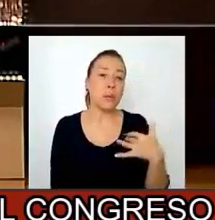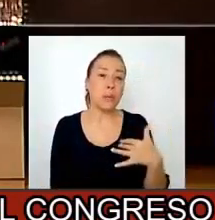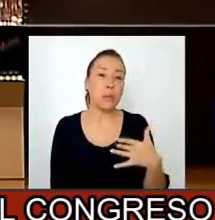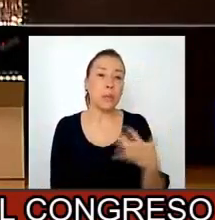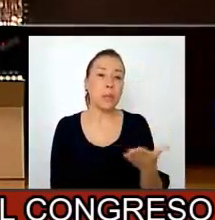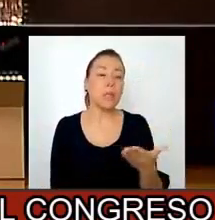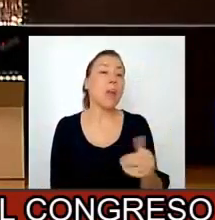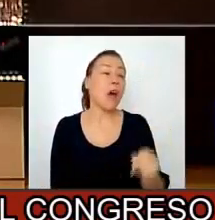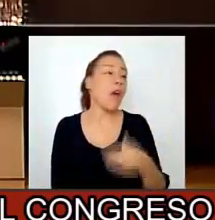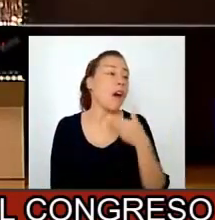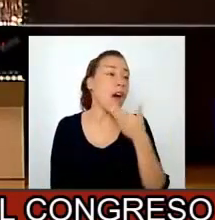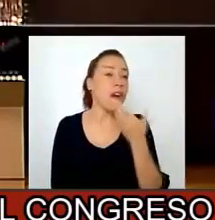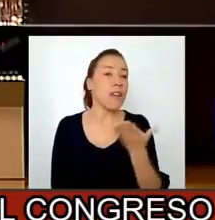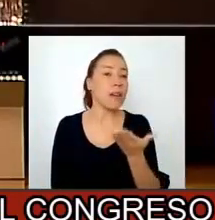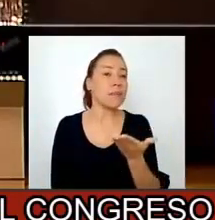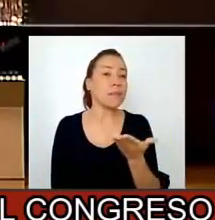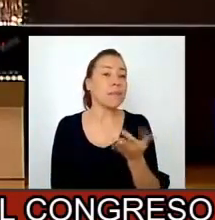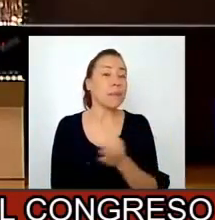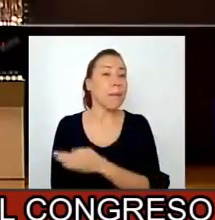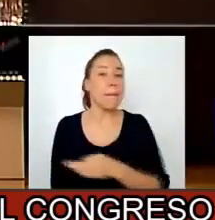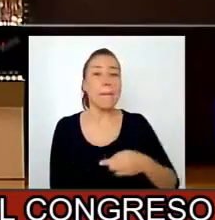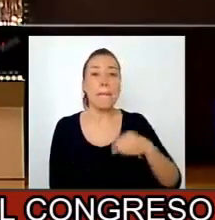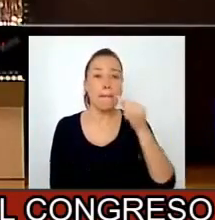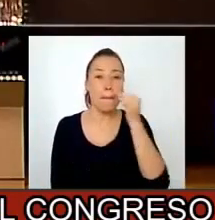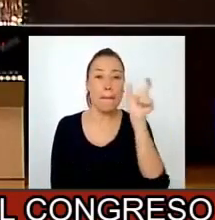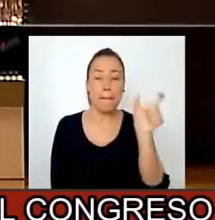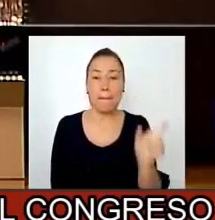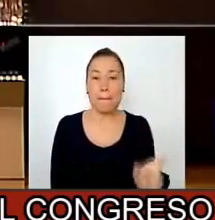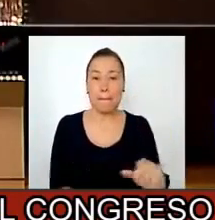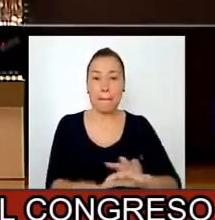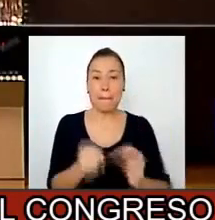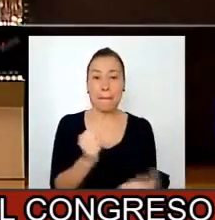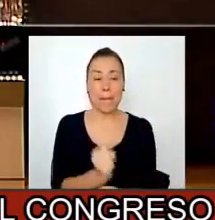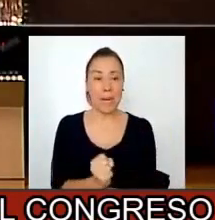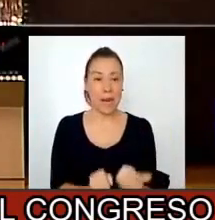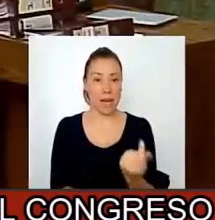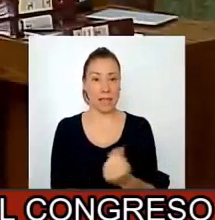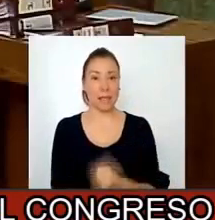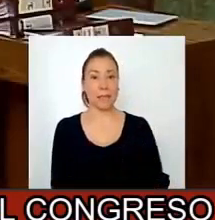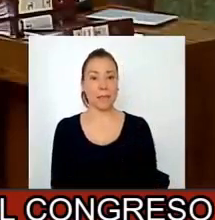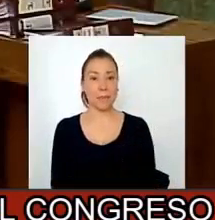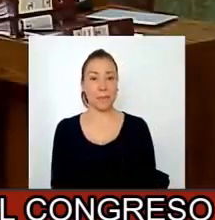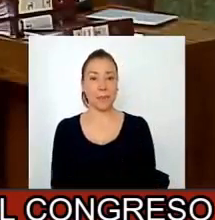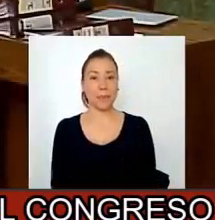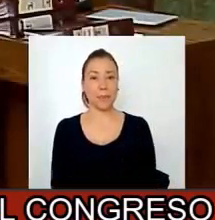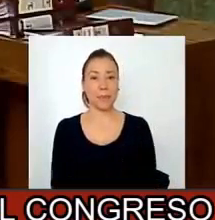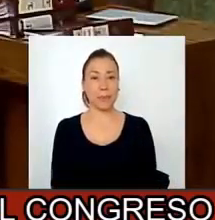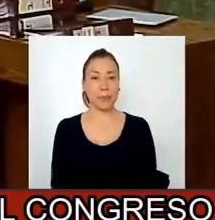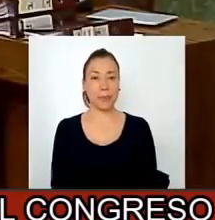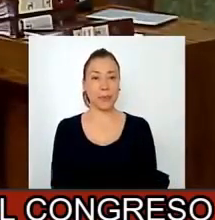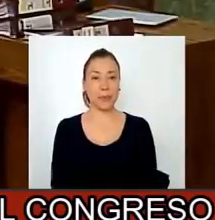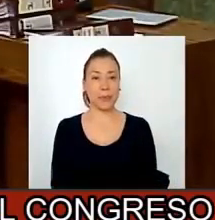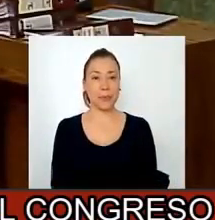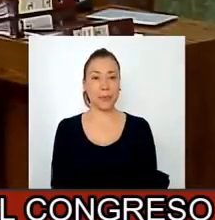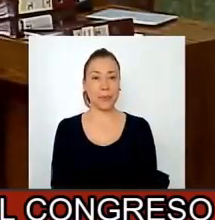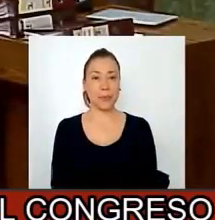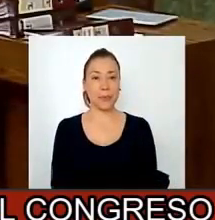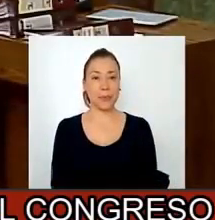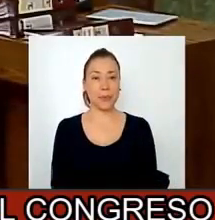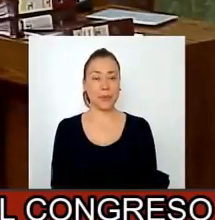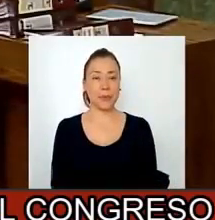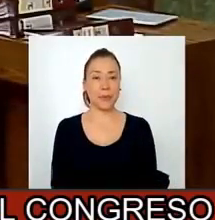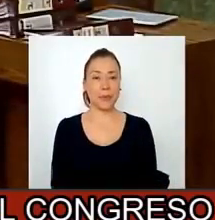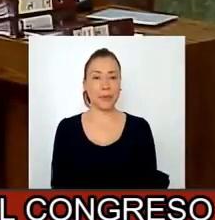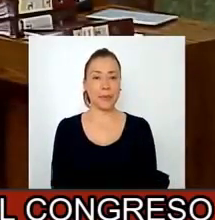presentar la reforma tributaria en el hemiciclo. Y nada fácil partió la discusión de esta nueva reforma en el Congreso, en donde